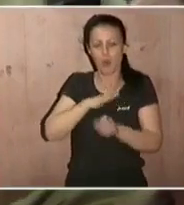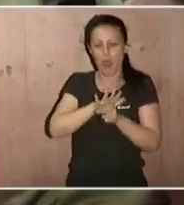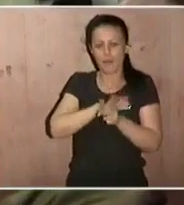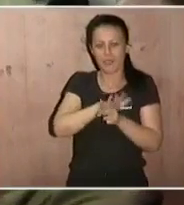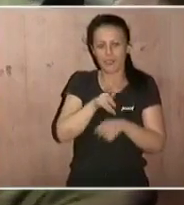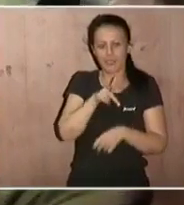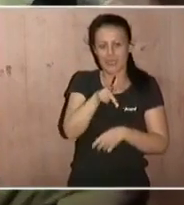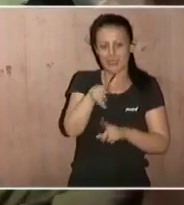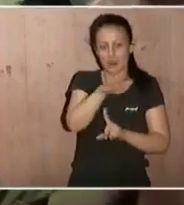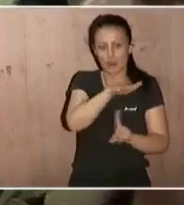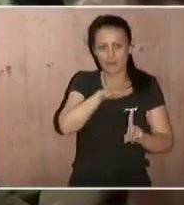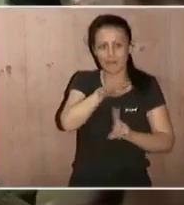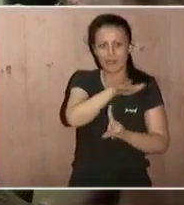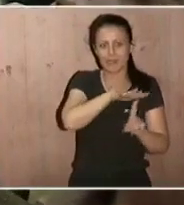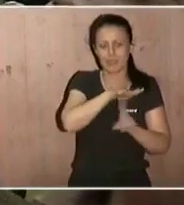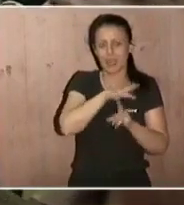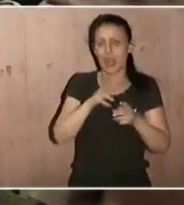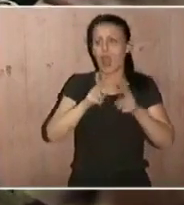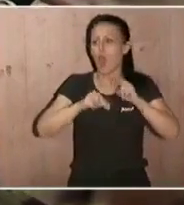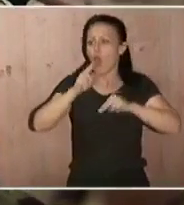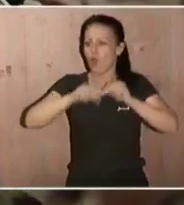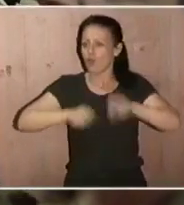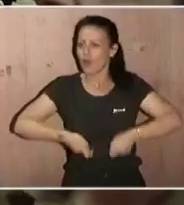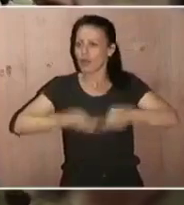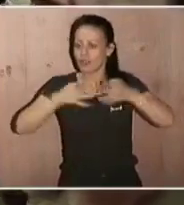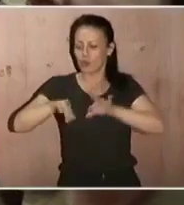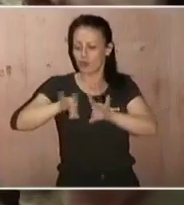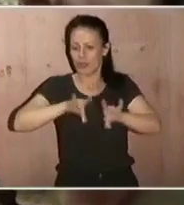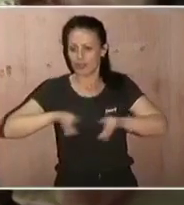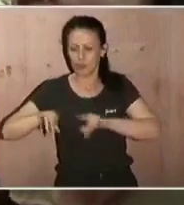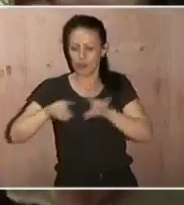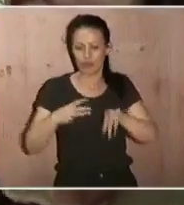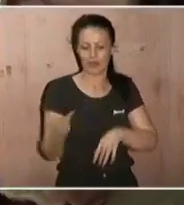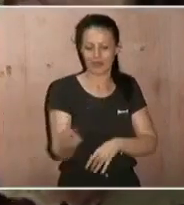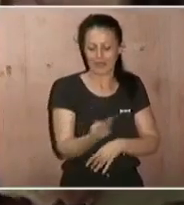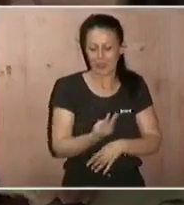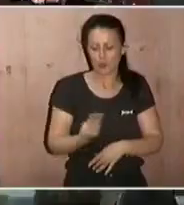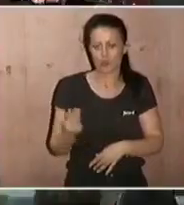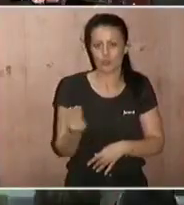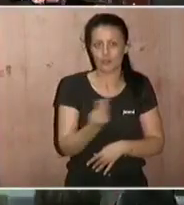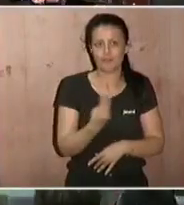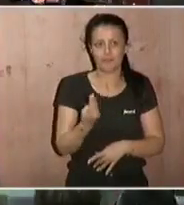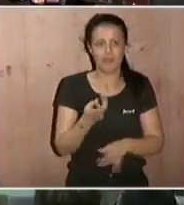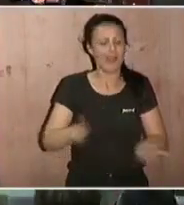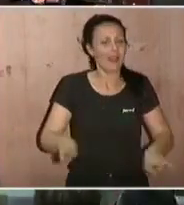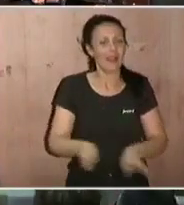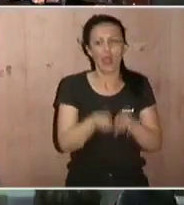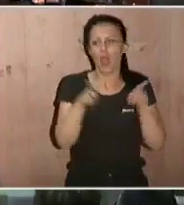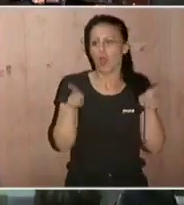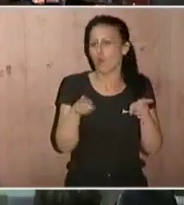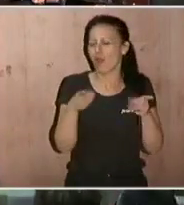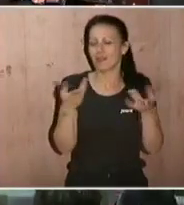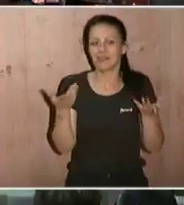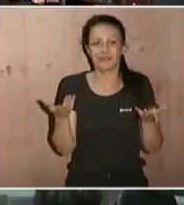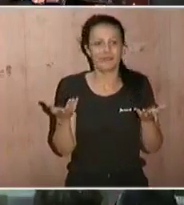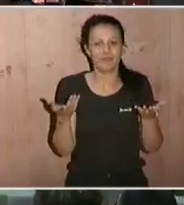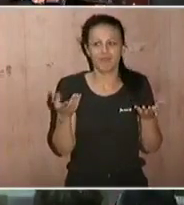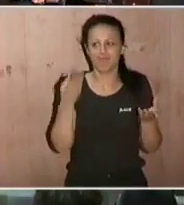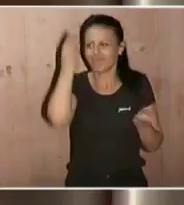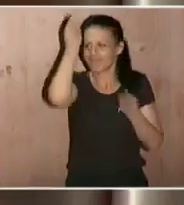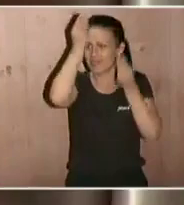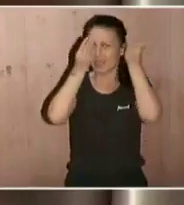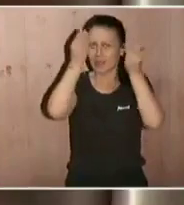derecho ambiental, urbanístico y territorial con independencia de los diferentes